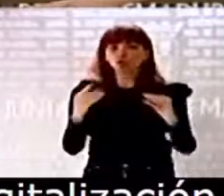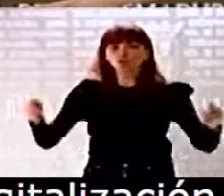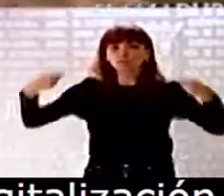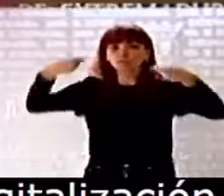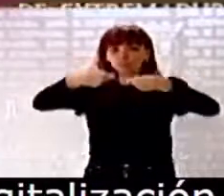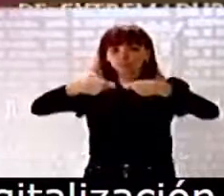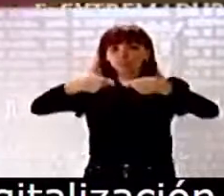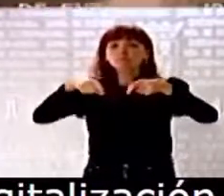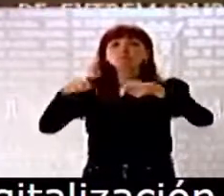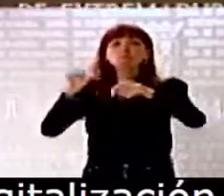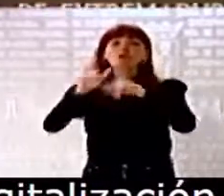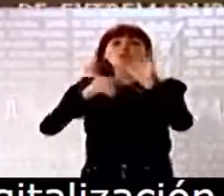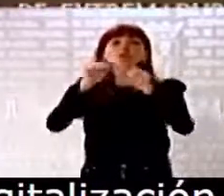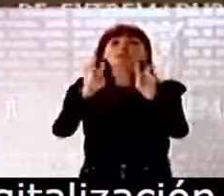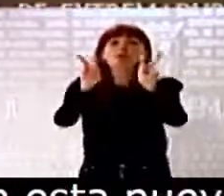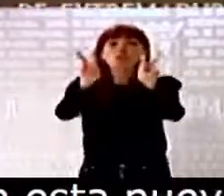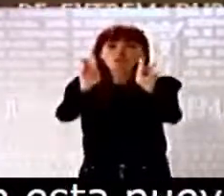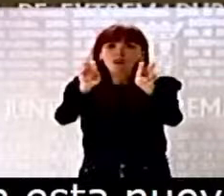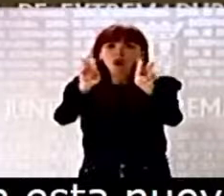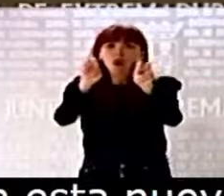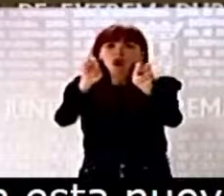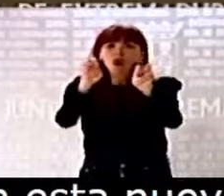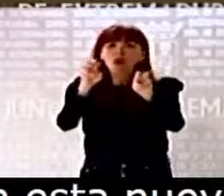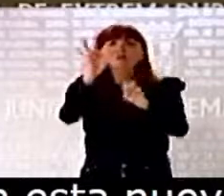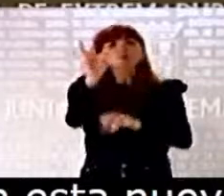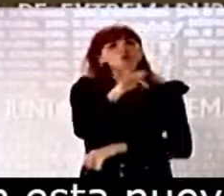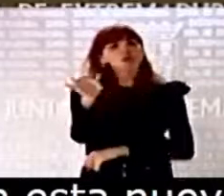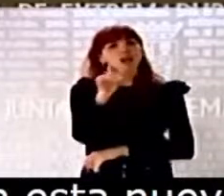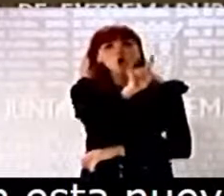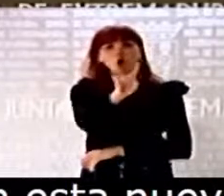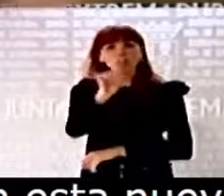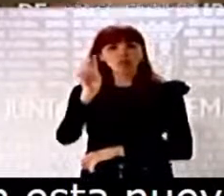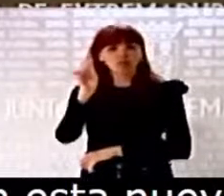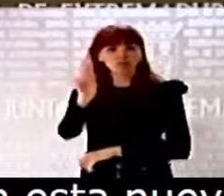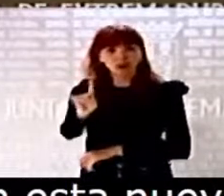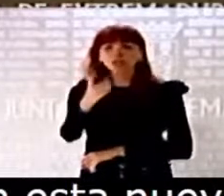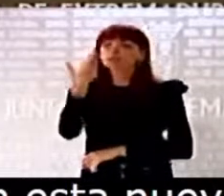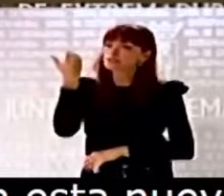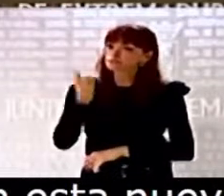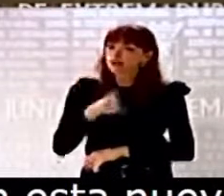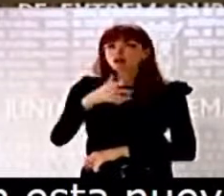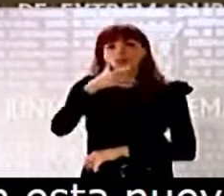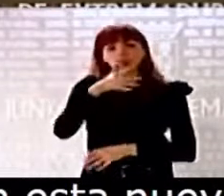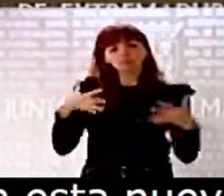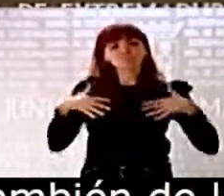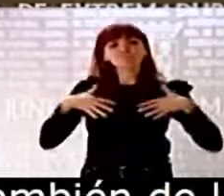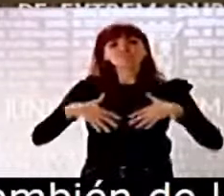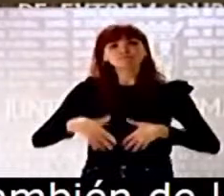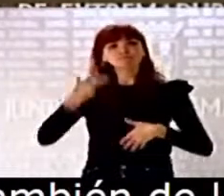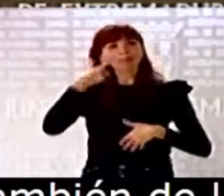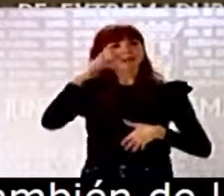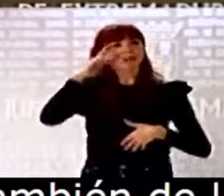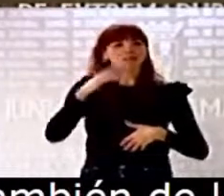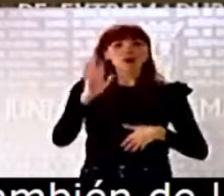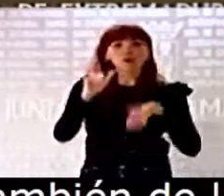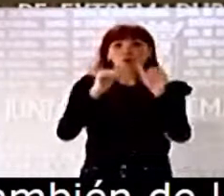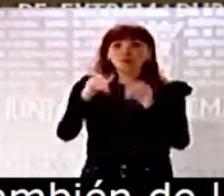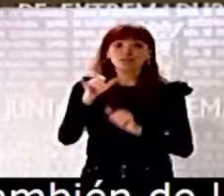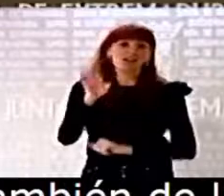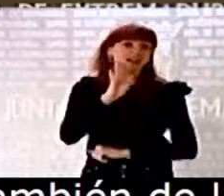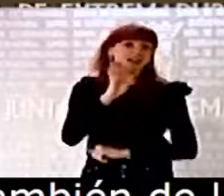nueva convocatoria las ampliamos a 11, fruto también de la experiencia de las 2 convocatorias